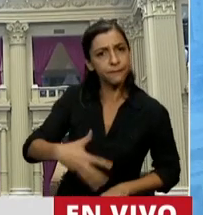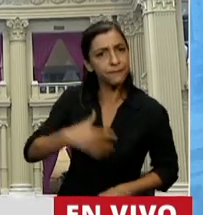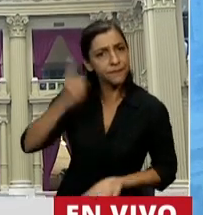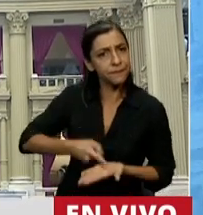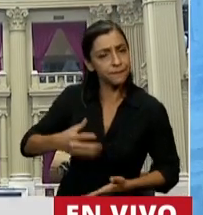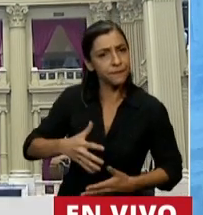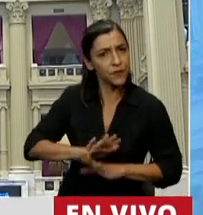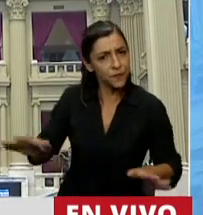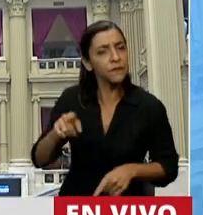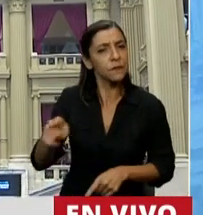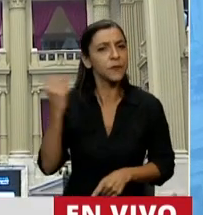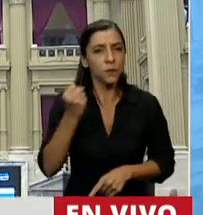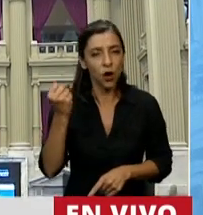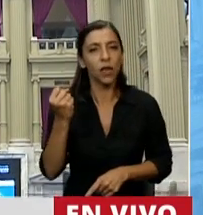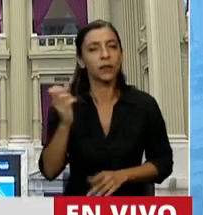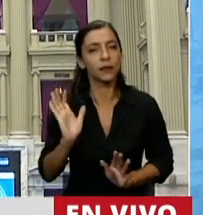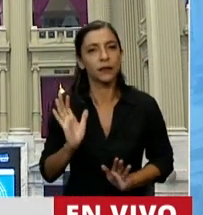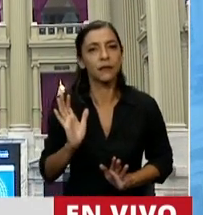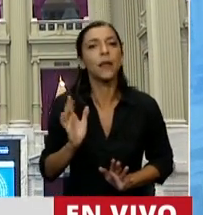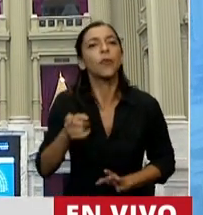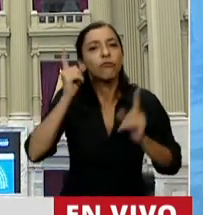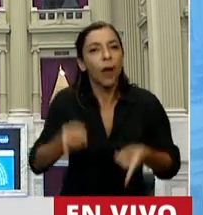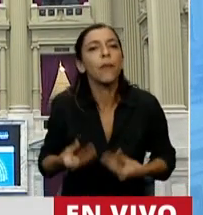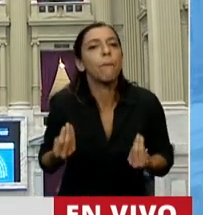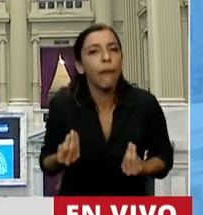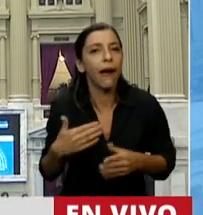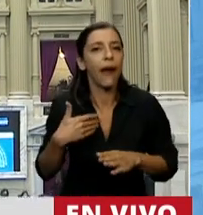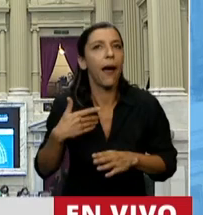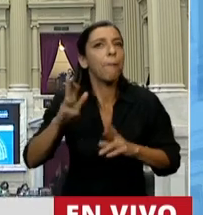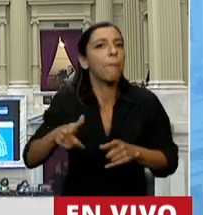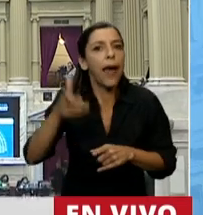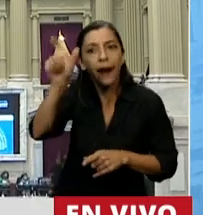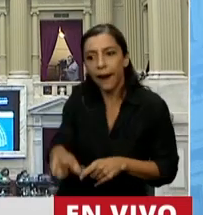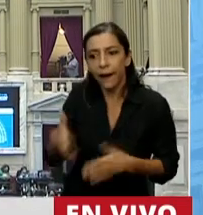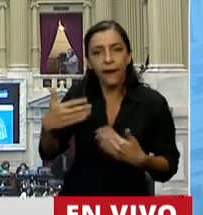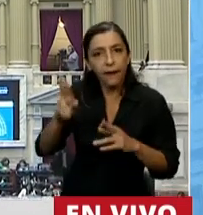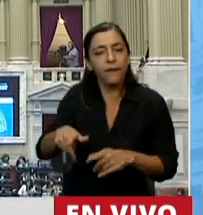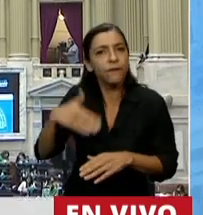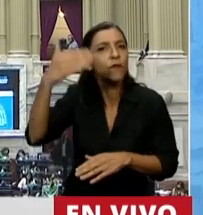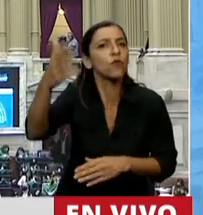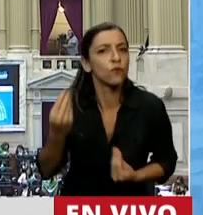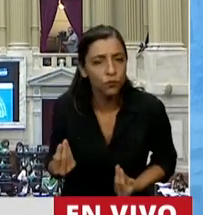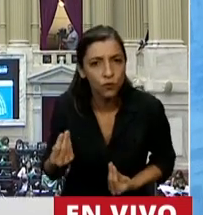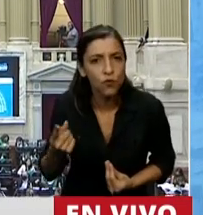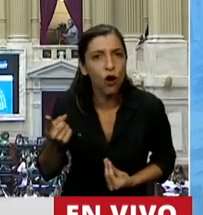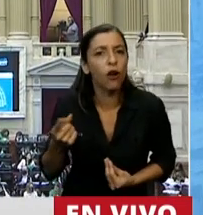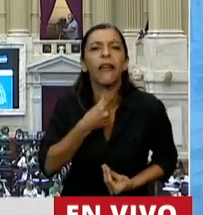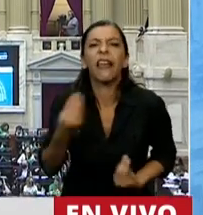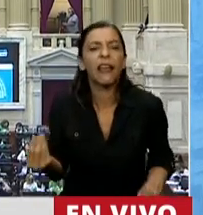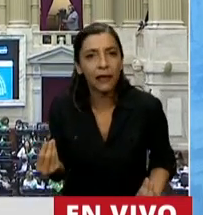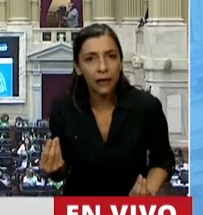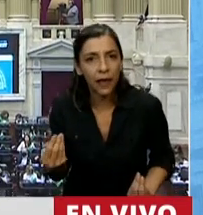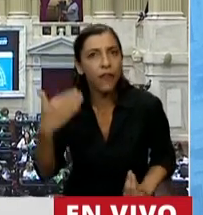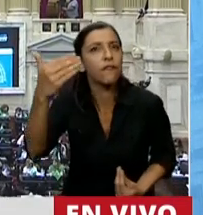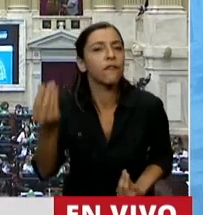las personas gestantes, sino también la posibilidad de planificar hacia el futuro que desean.